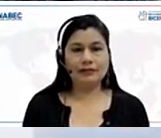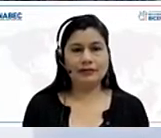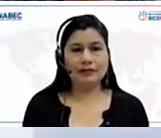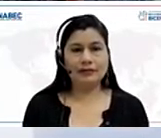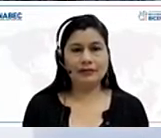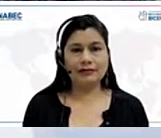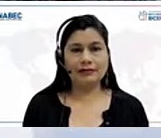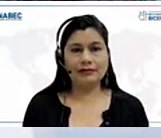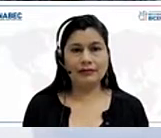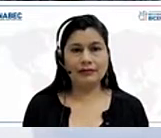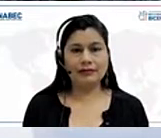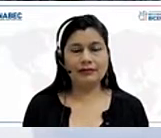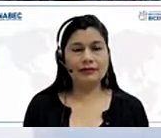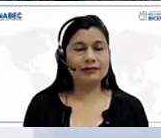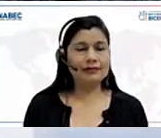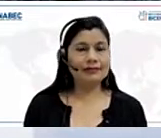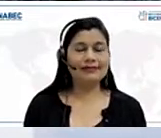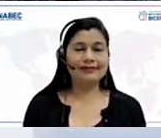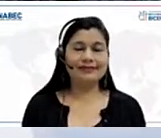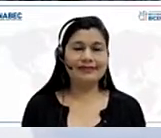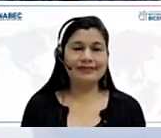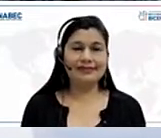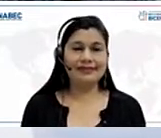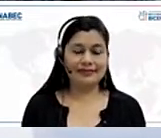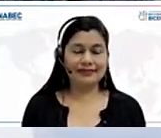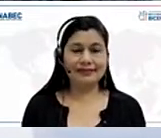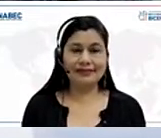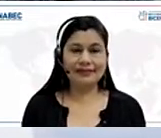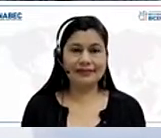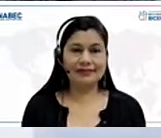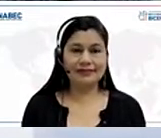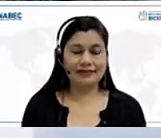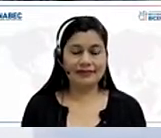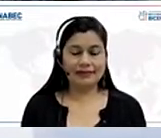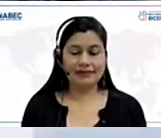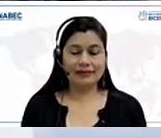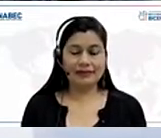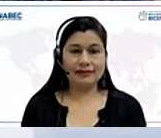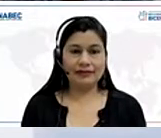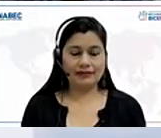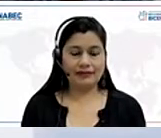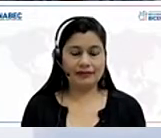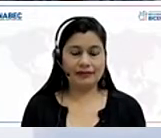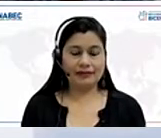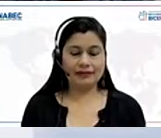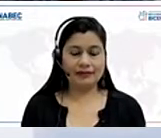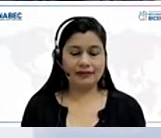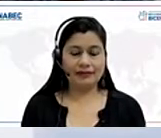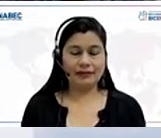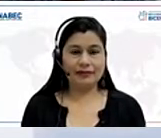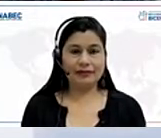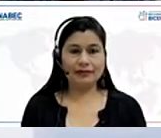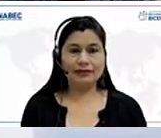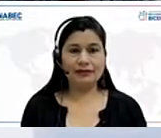debe, bueno, llevar unos 6 meses de preparación en idioma japonés y también de, bueno, una especie de nivelación, digamos, ¿no? En cuanto a